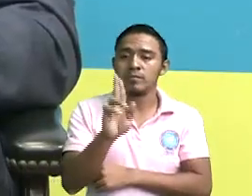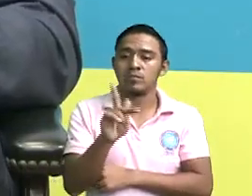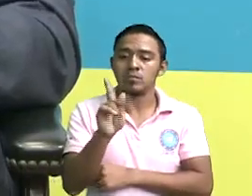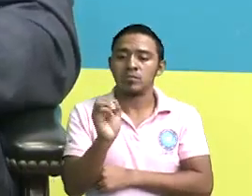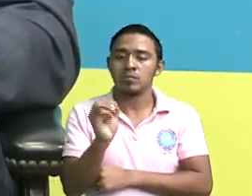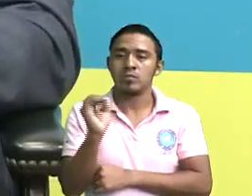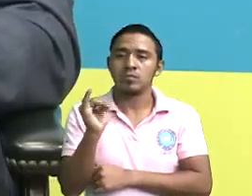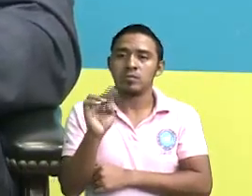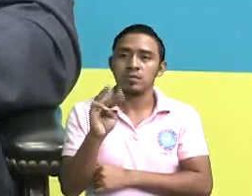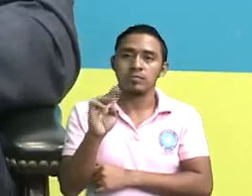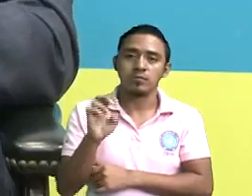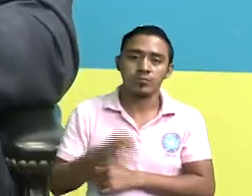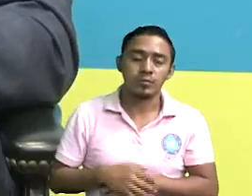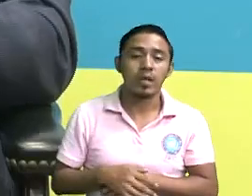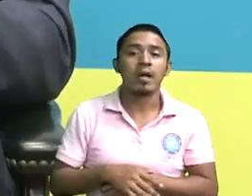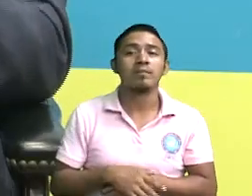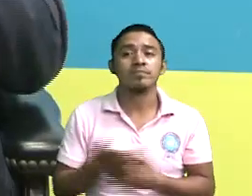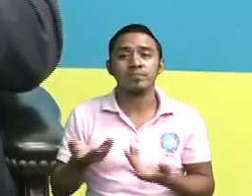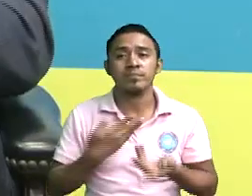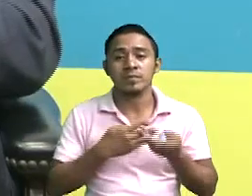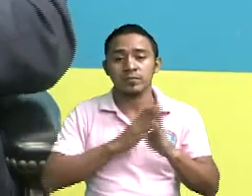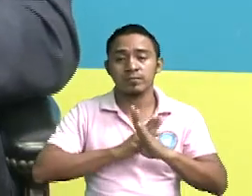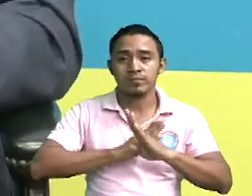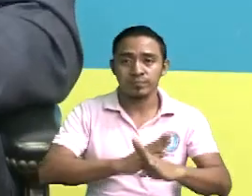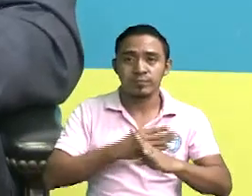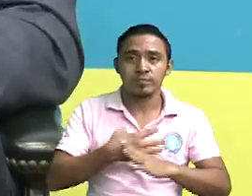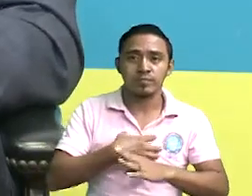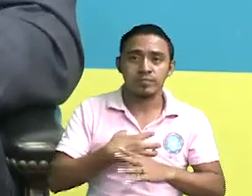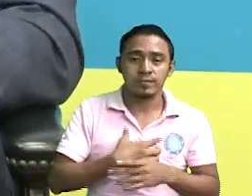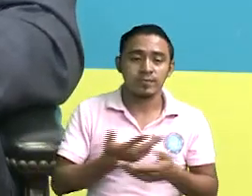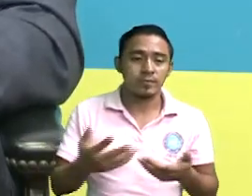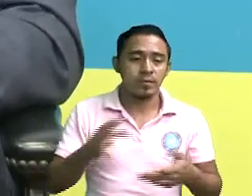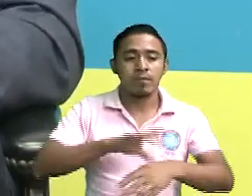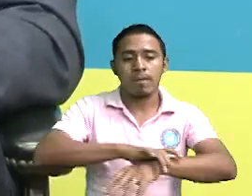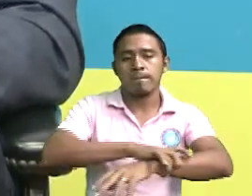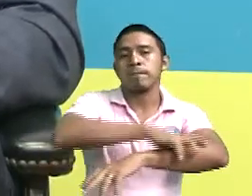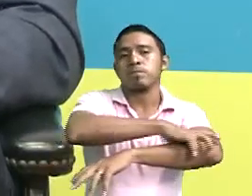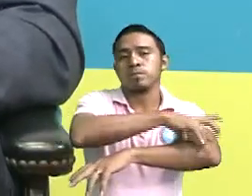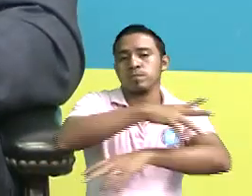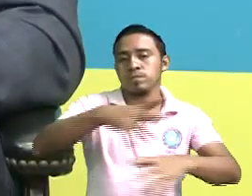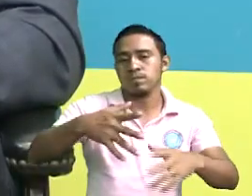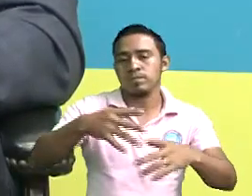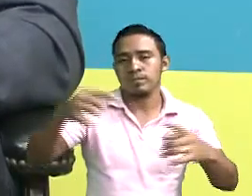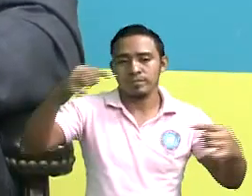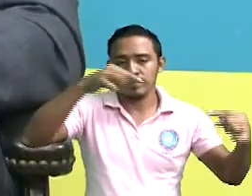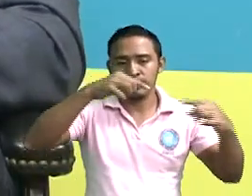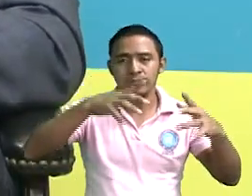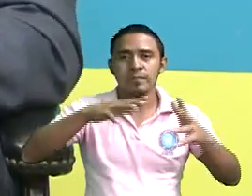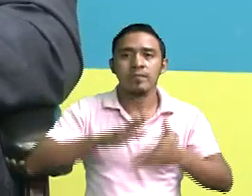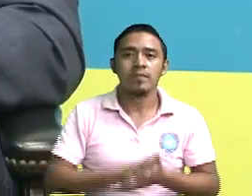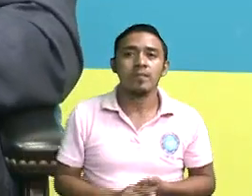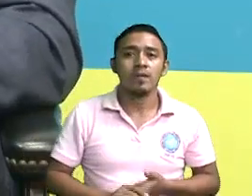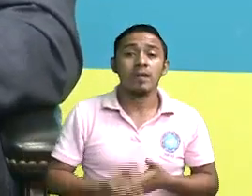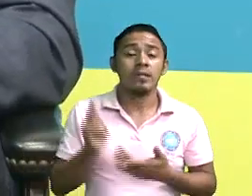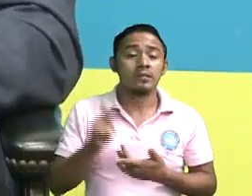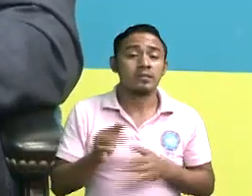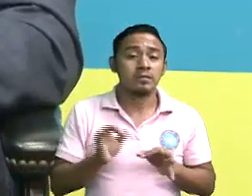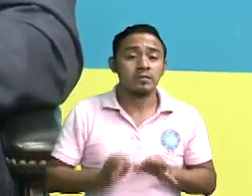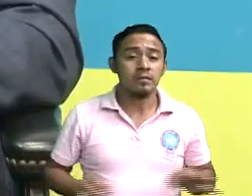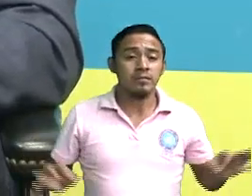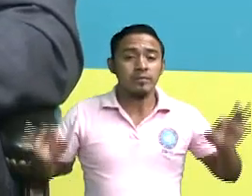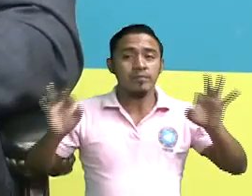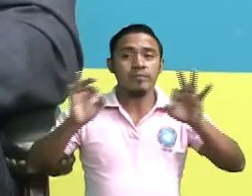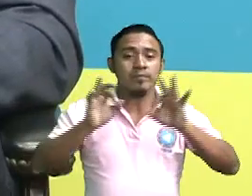dar tratamiento para bloquear los anticuerpos que están afectando al músculo. Entonces, el punto más importante